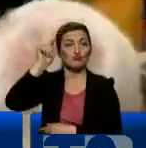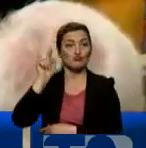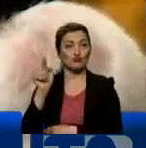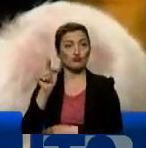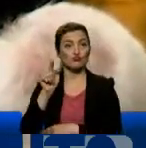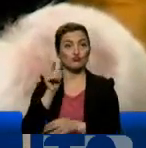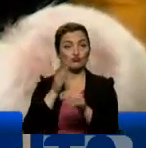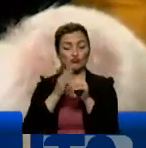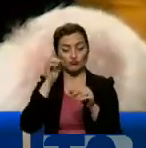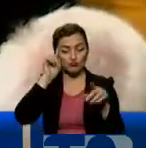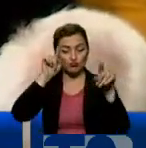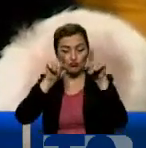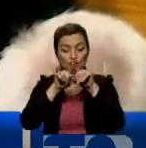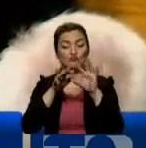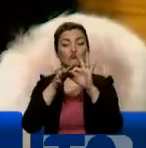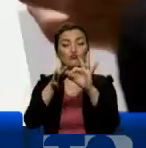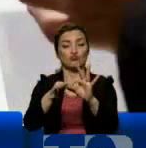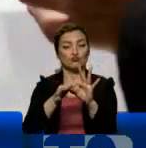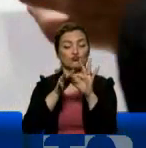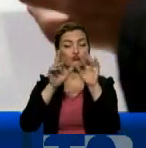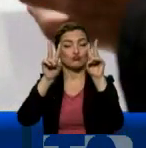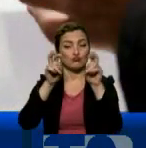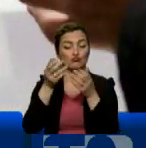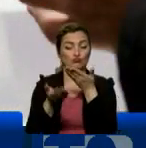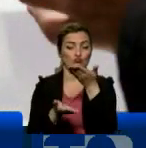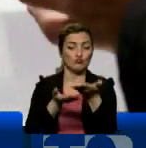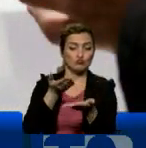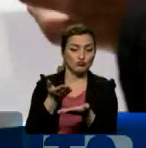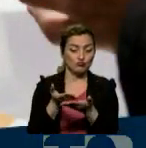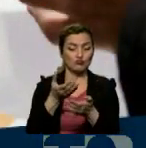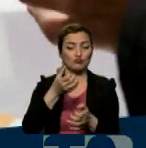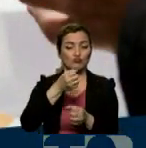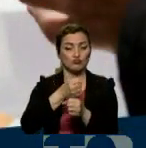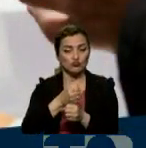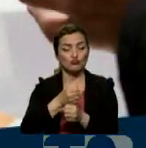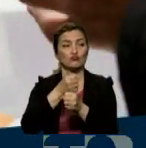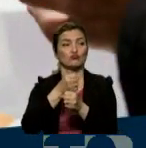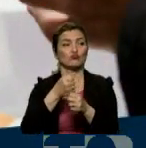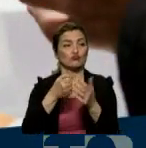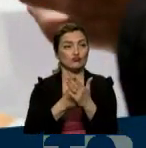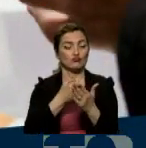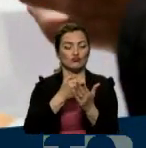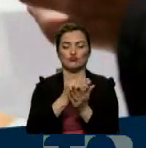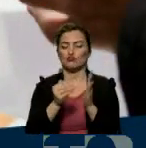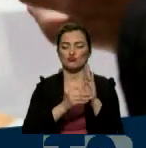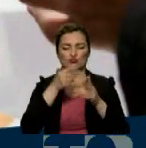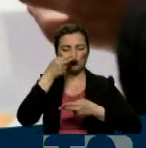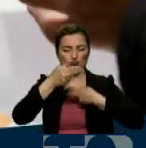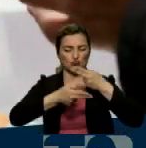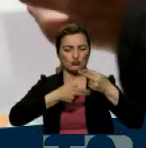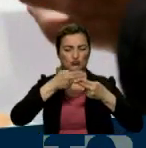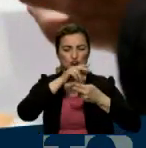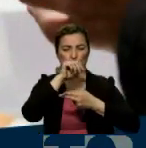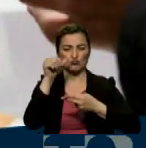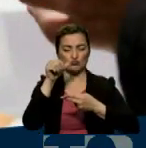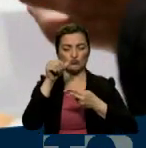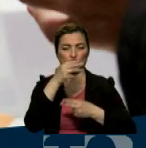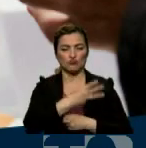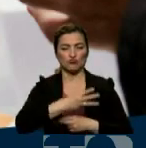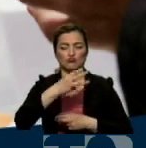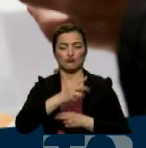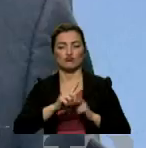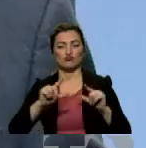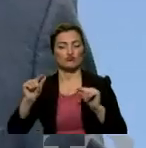buscarán acuerdos de cooperación en temas de comercio, seguridad, lucha contra el narcotráfico, migración y